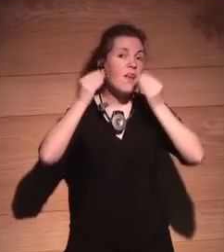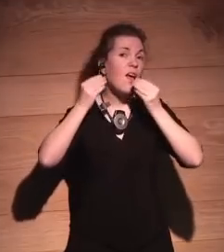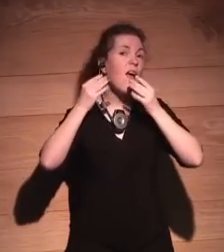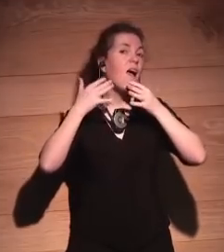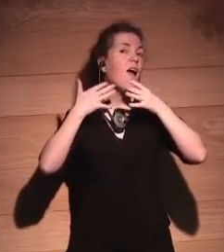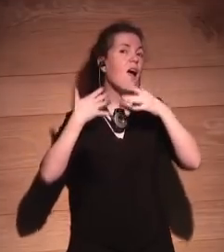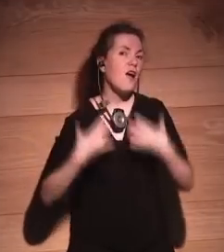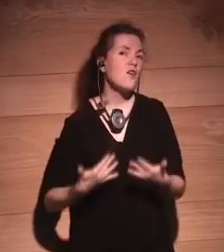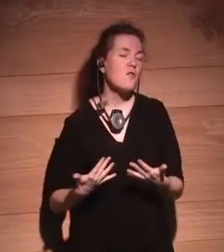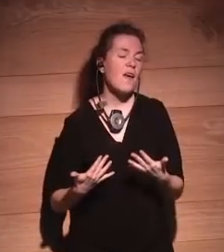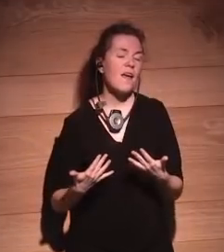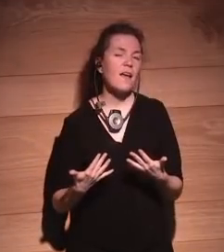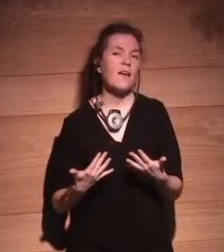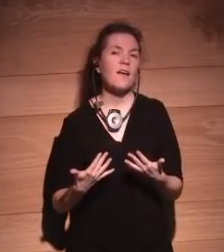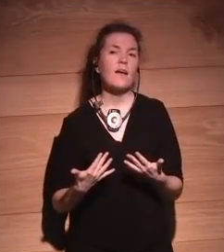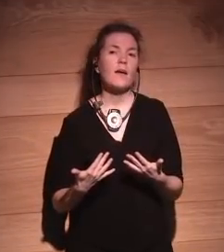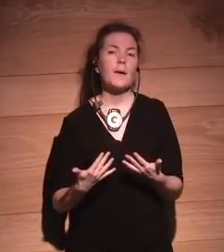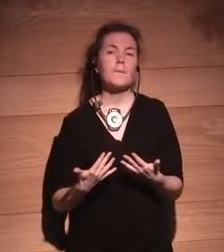actualmente,